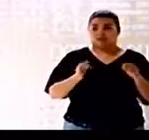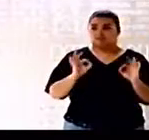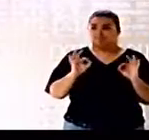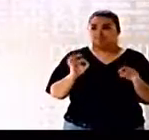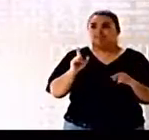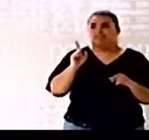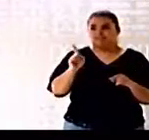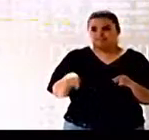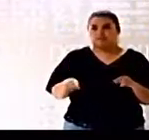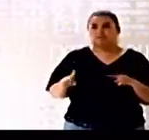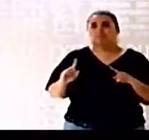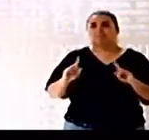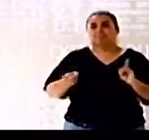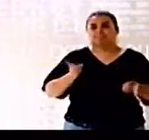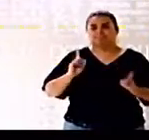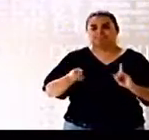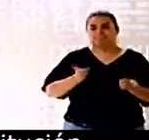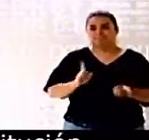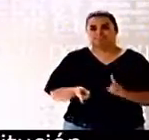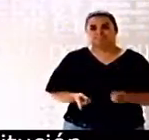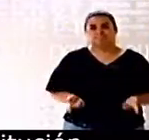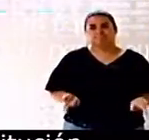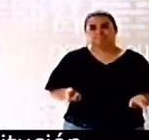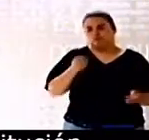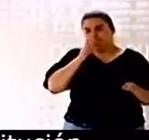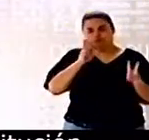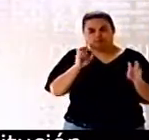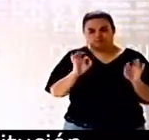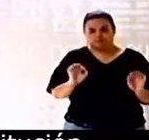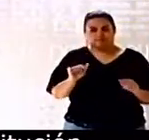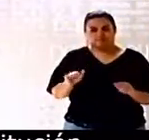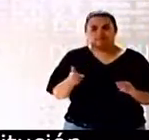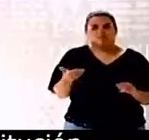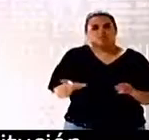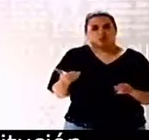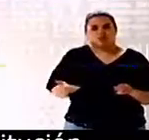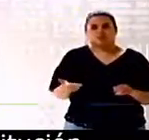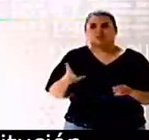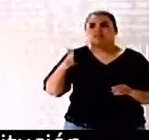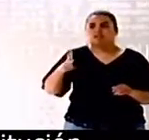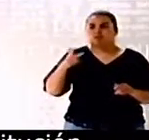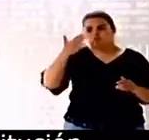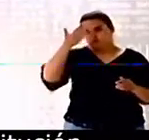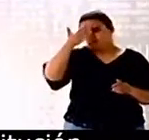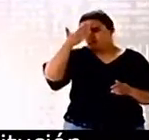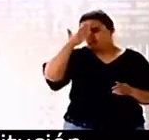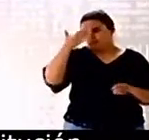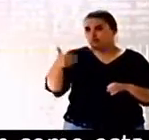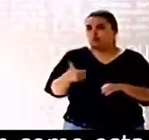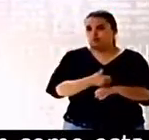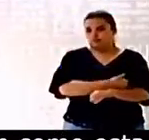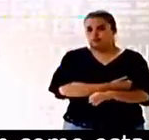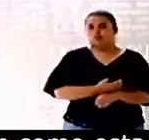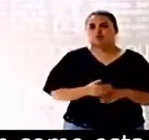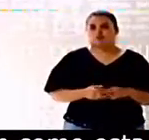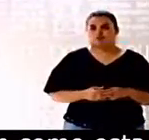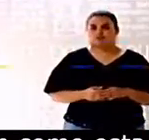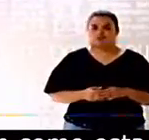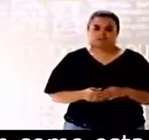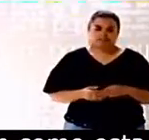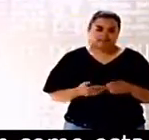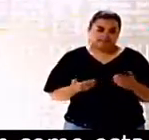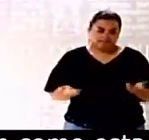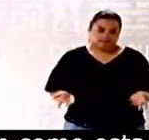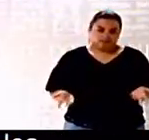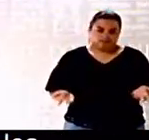es diligente en una cuestión como esta, que tiene que ver con los derechos fundamentales de los ciudadanos. Y